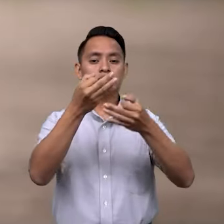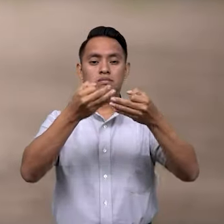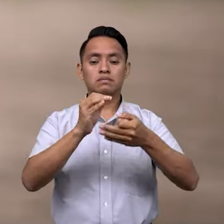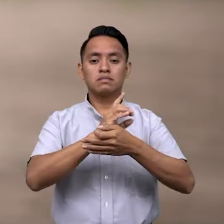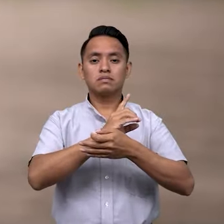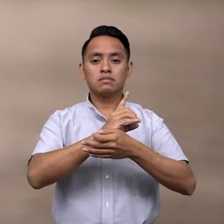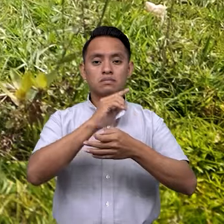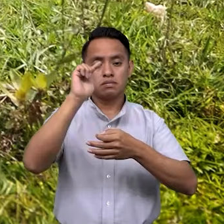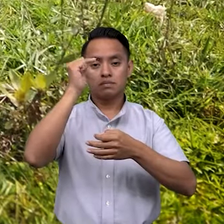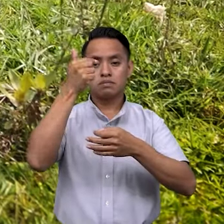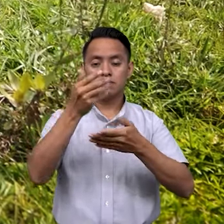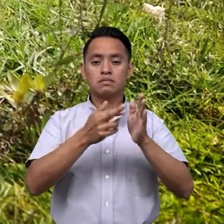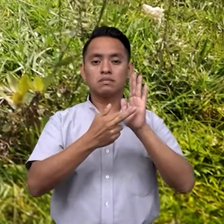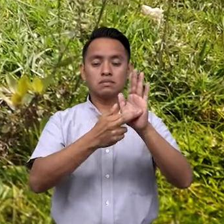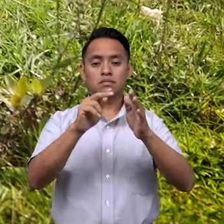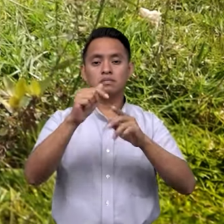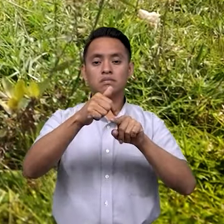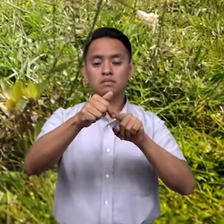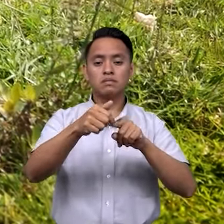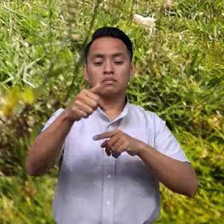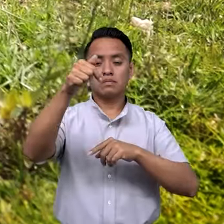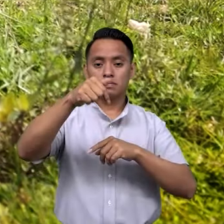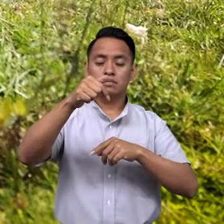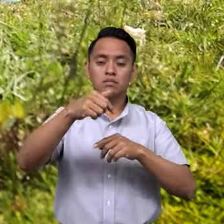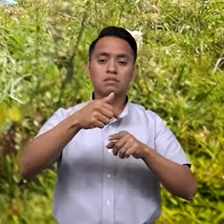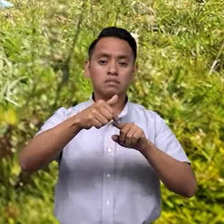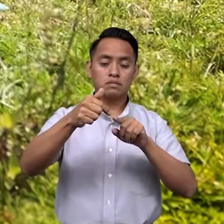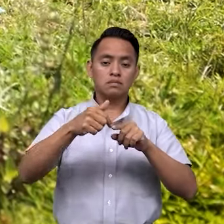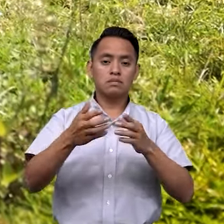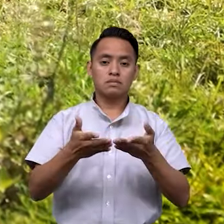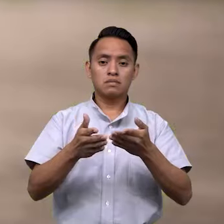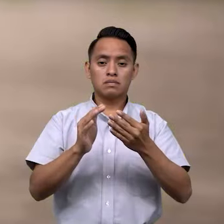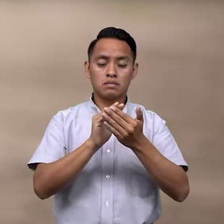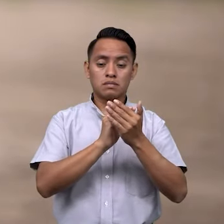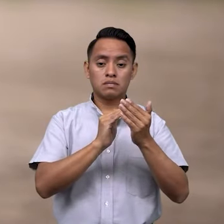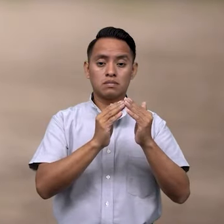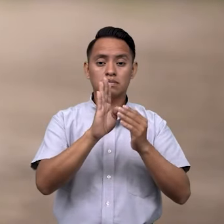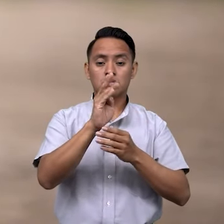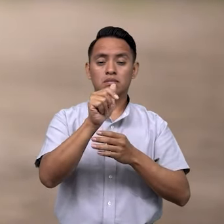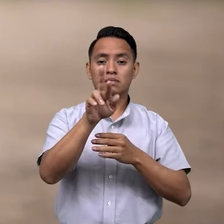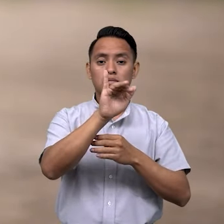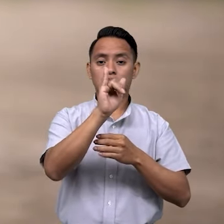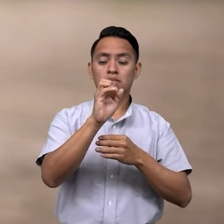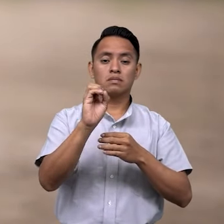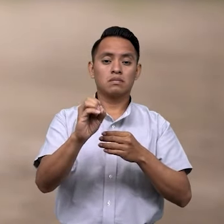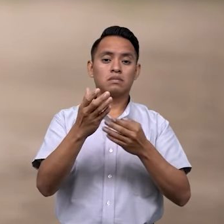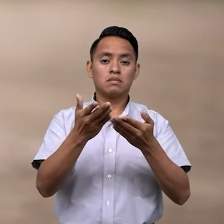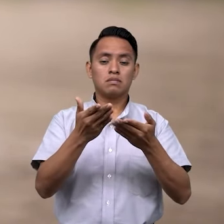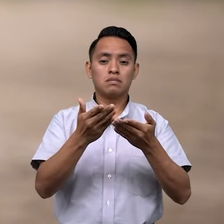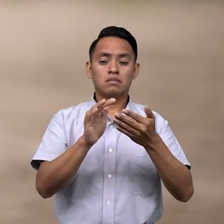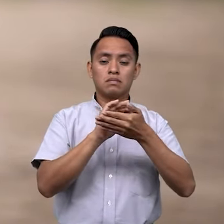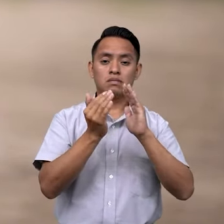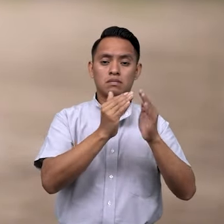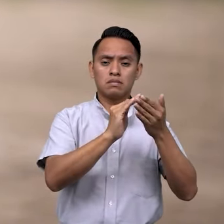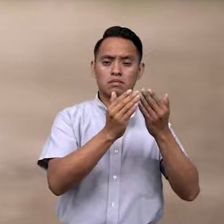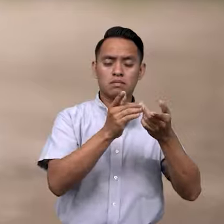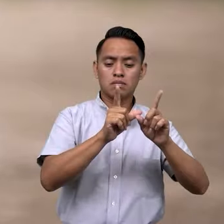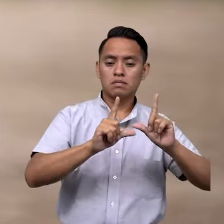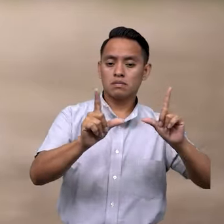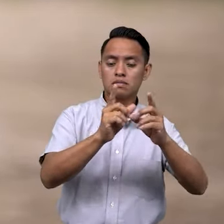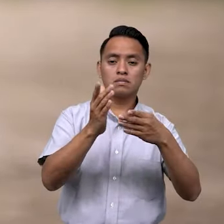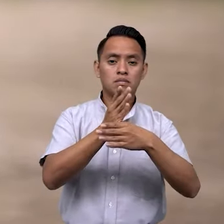respuesta a nuestro municipio. Aquí en el casco urbano, por los barrios, en las comunidades, por sectores,